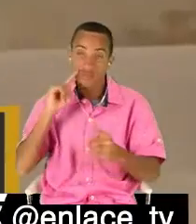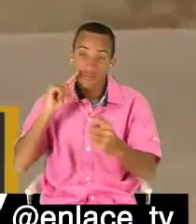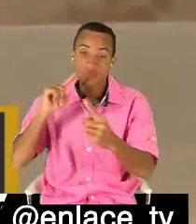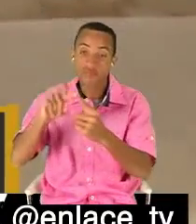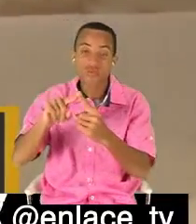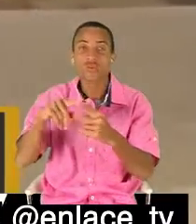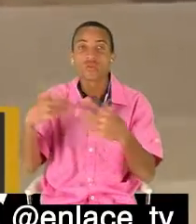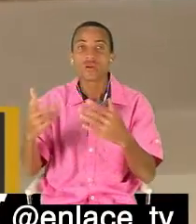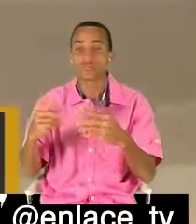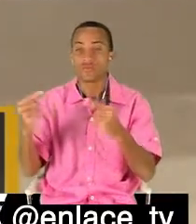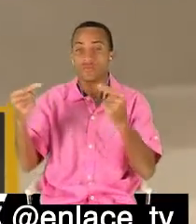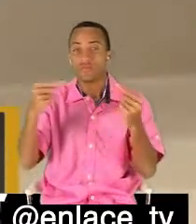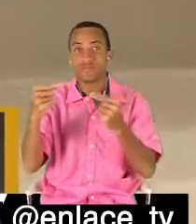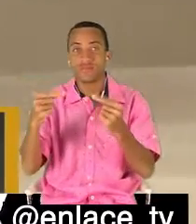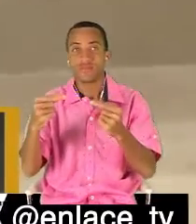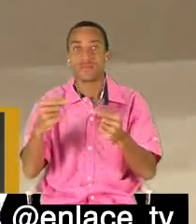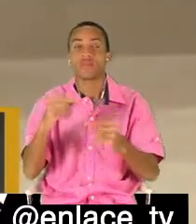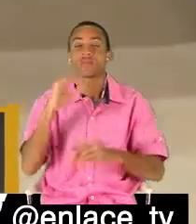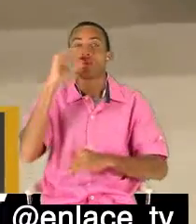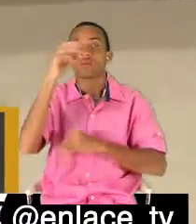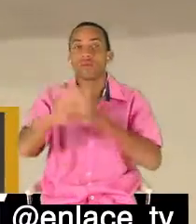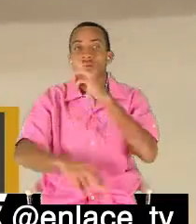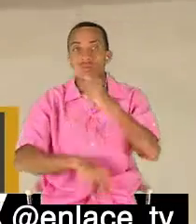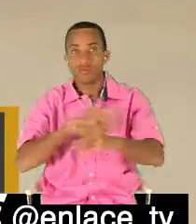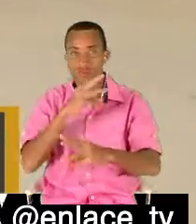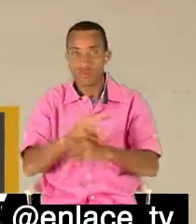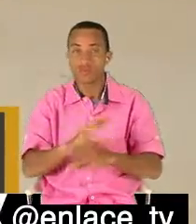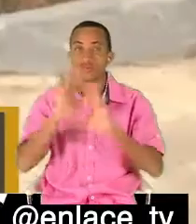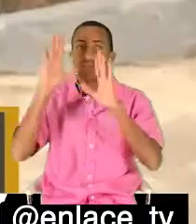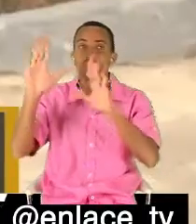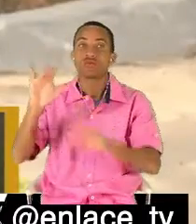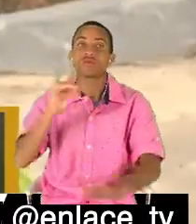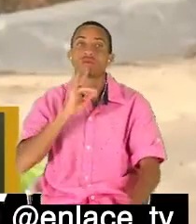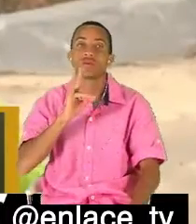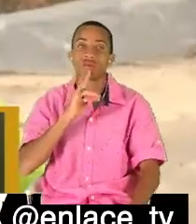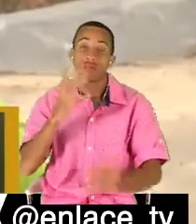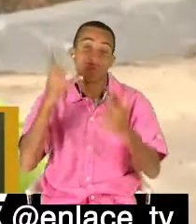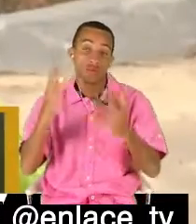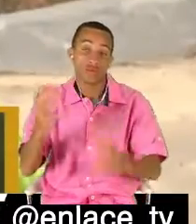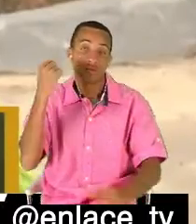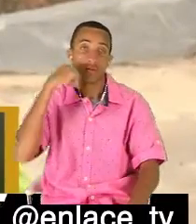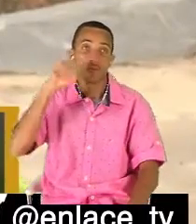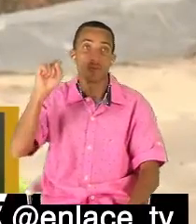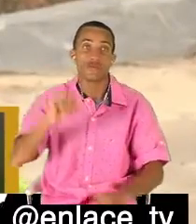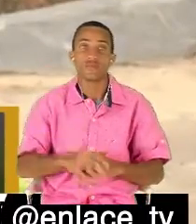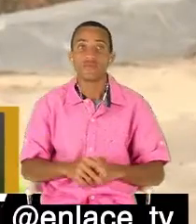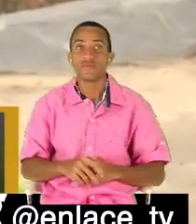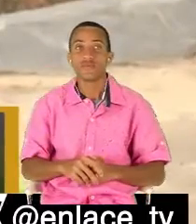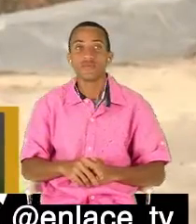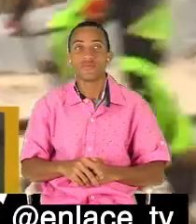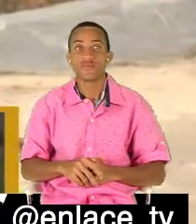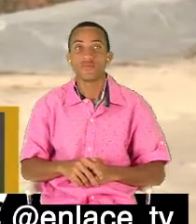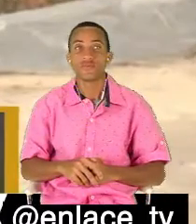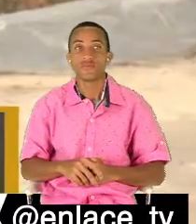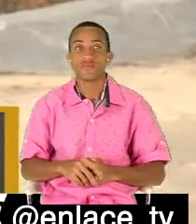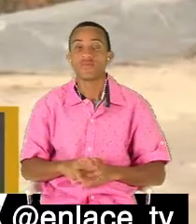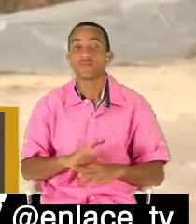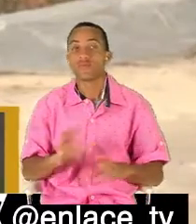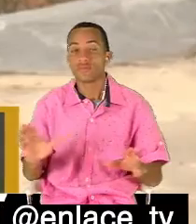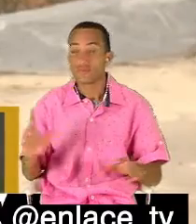es competir en el Mundial de Estados Unidos con grandes éxitos para Colombia. Apoyo ha sido full, pues Silvia